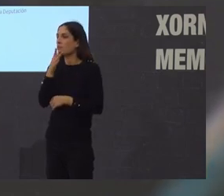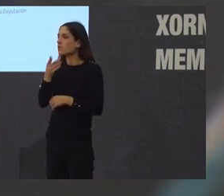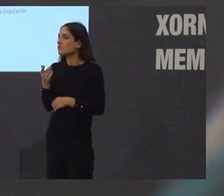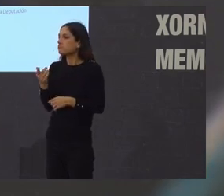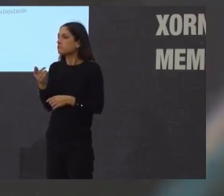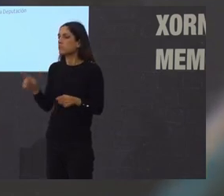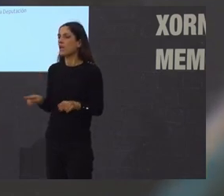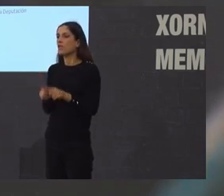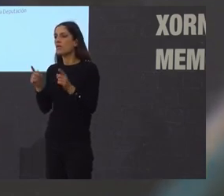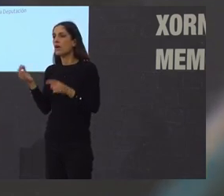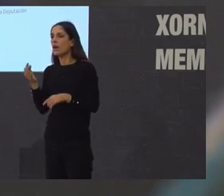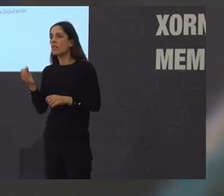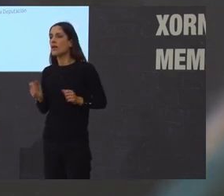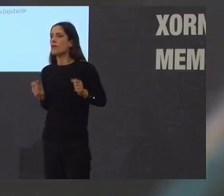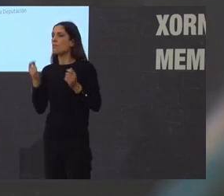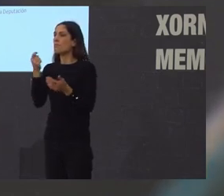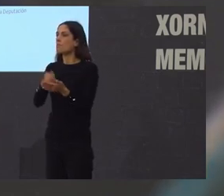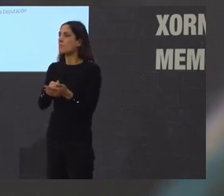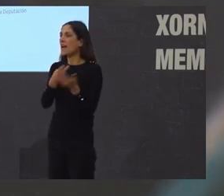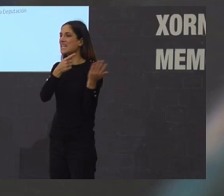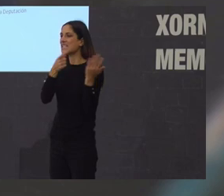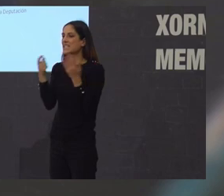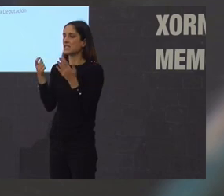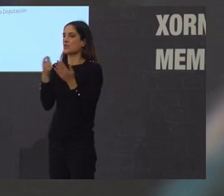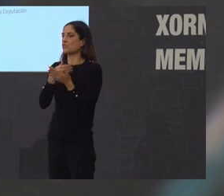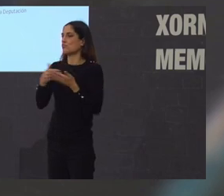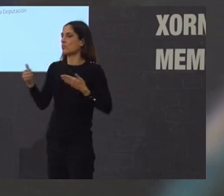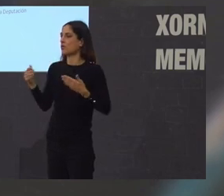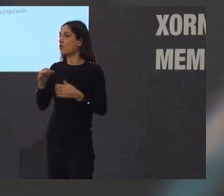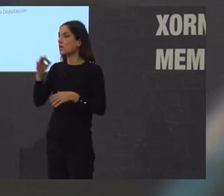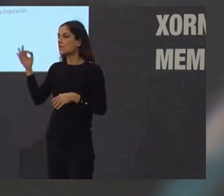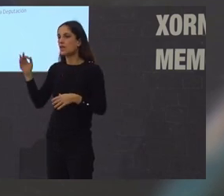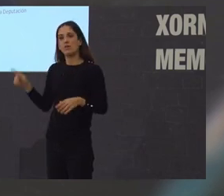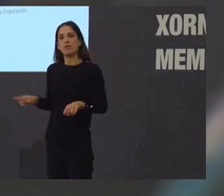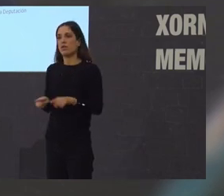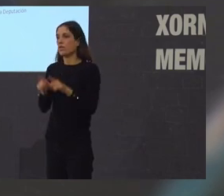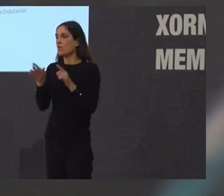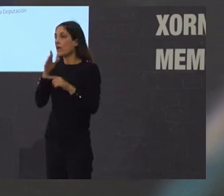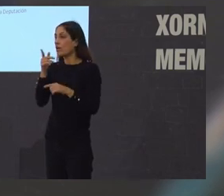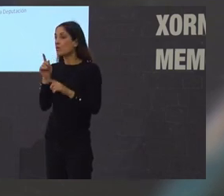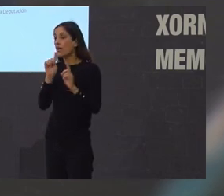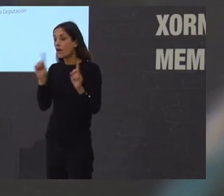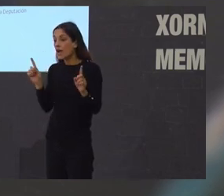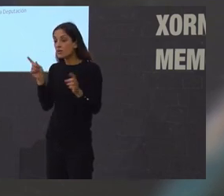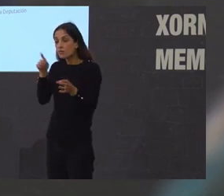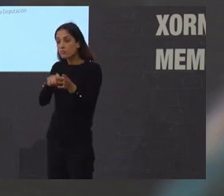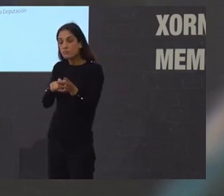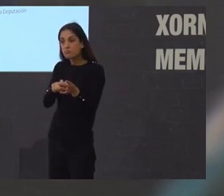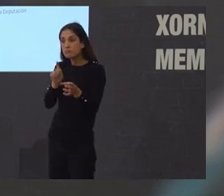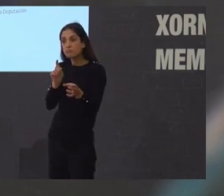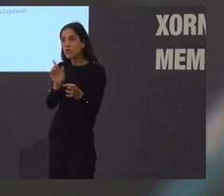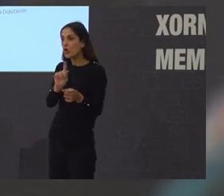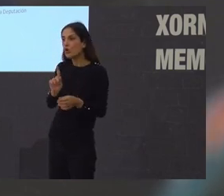600 millones de euros, era menos que el daño que les ocasionaba no adherirse